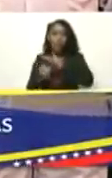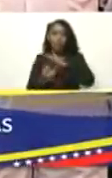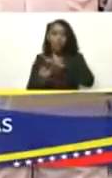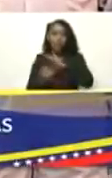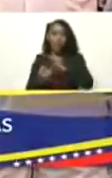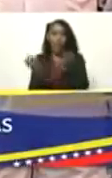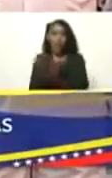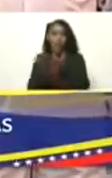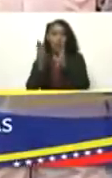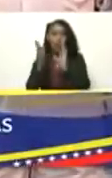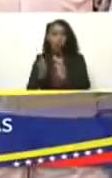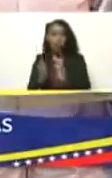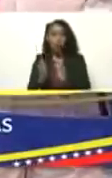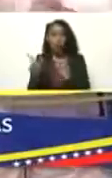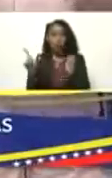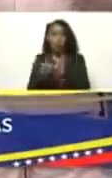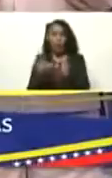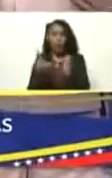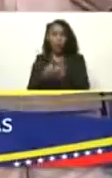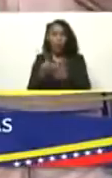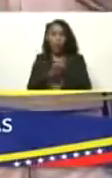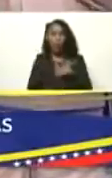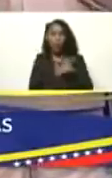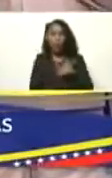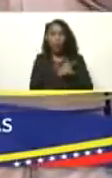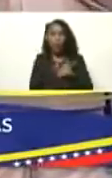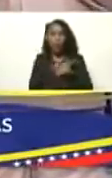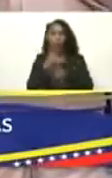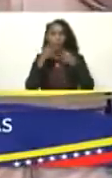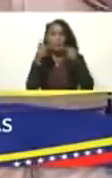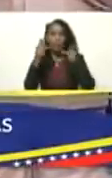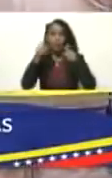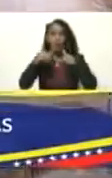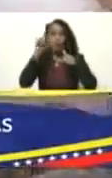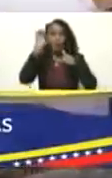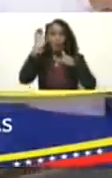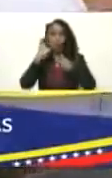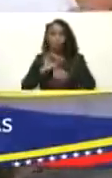de escuelas, liceos y universidades públicas del país.